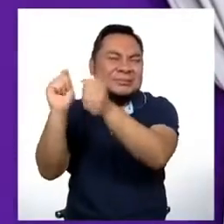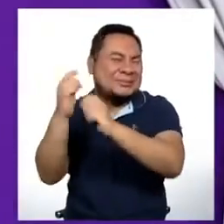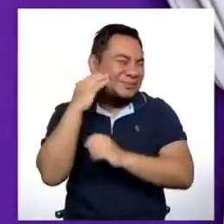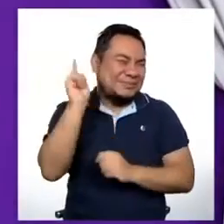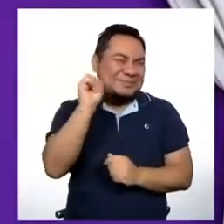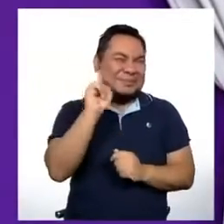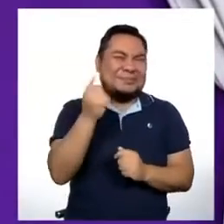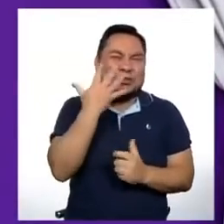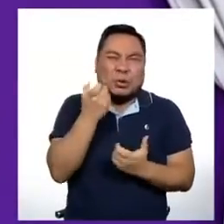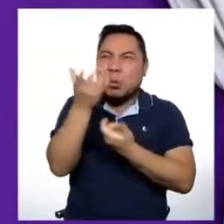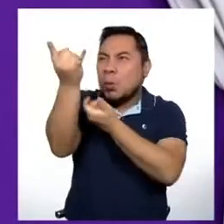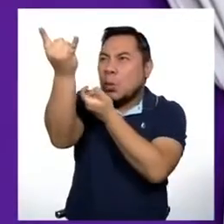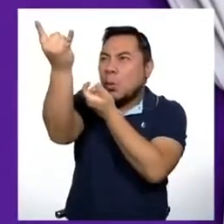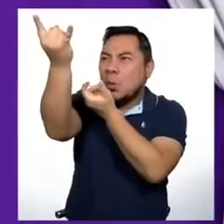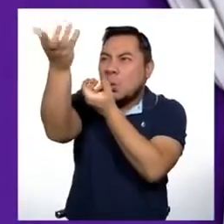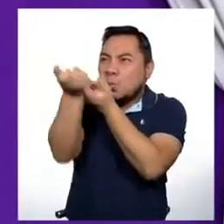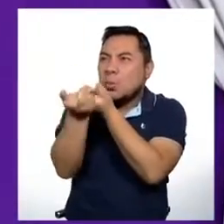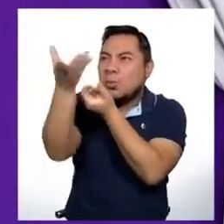¡Atraparé este sonido!